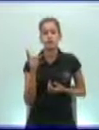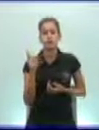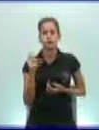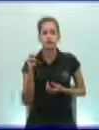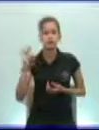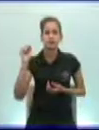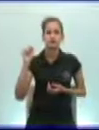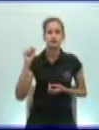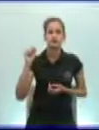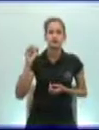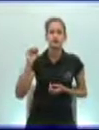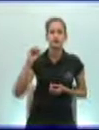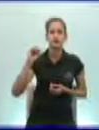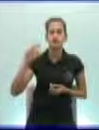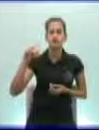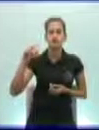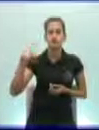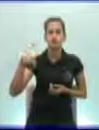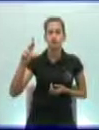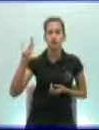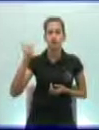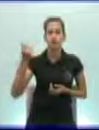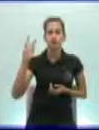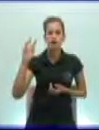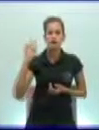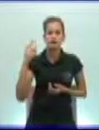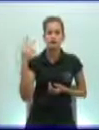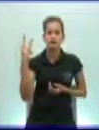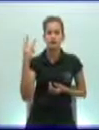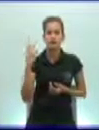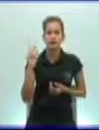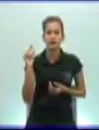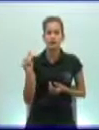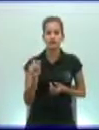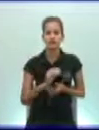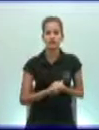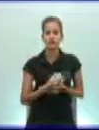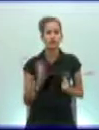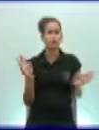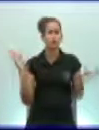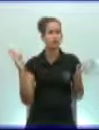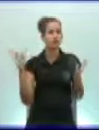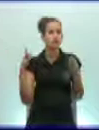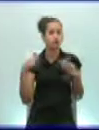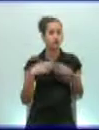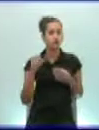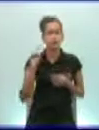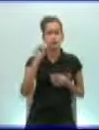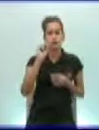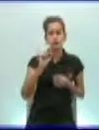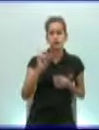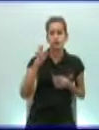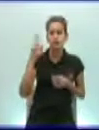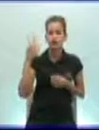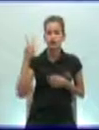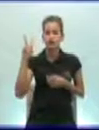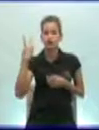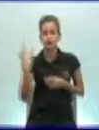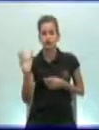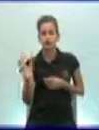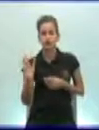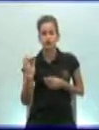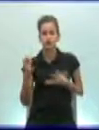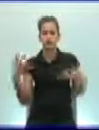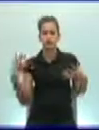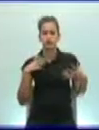tercera persona, por lo que podemos llegar a la conclusión de que el sujeto y el verbo concuerdan en